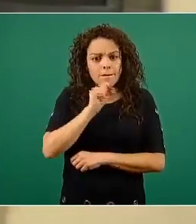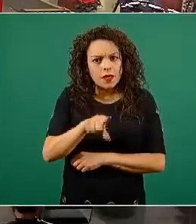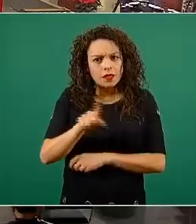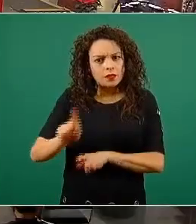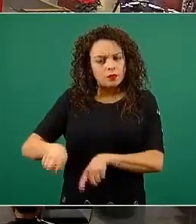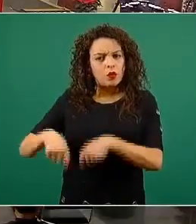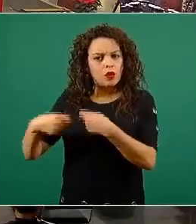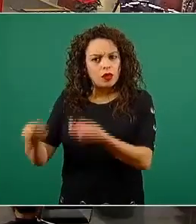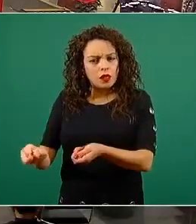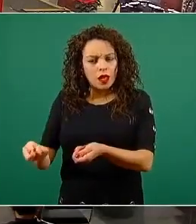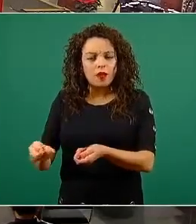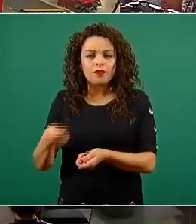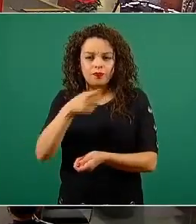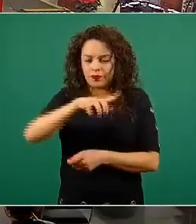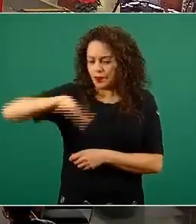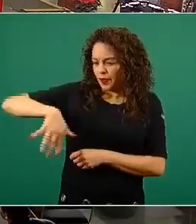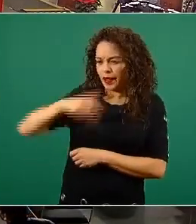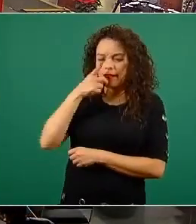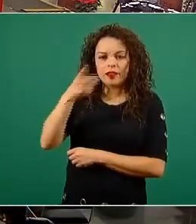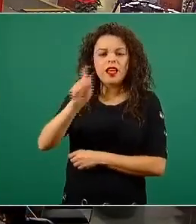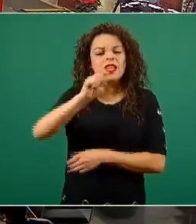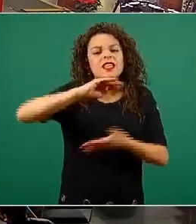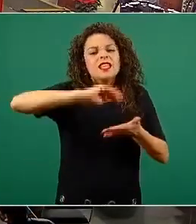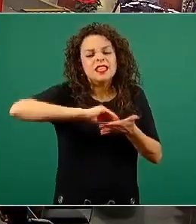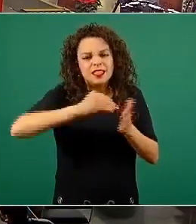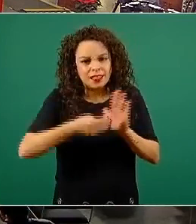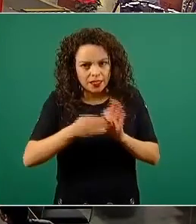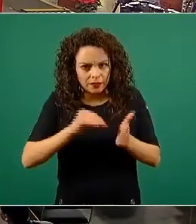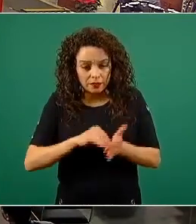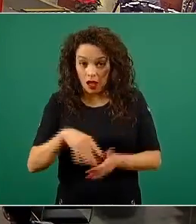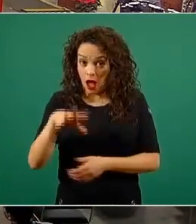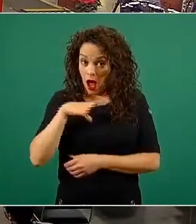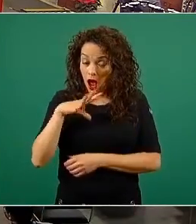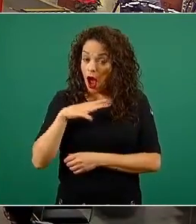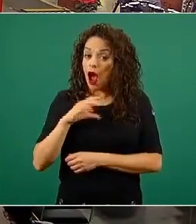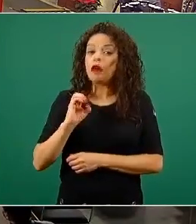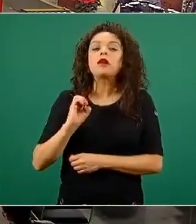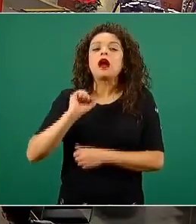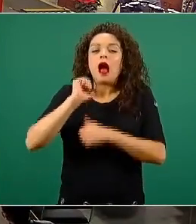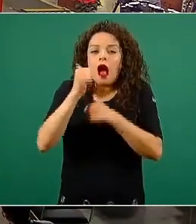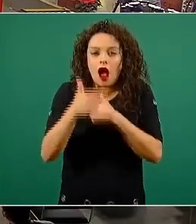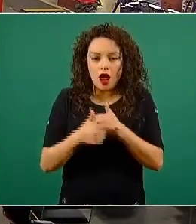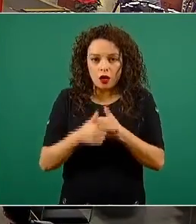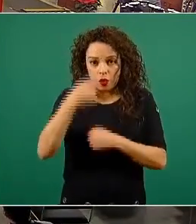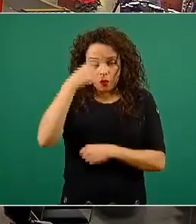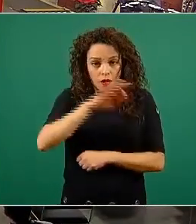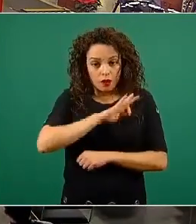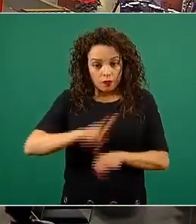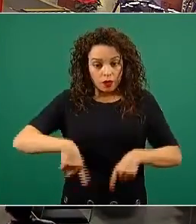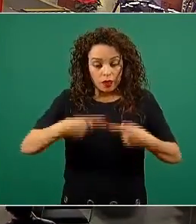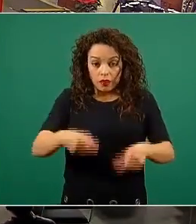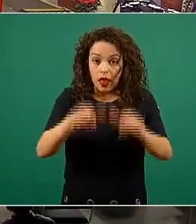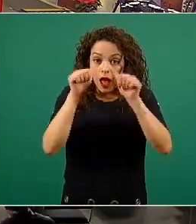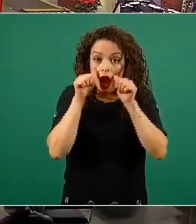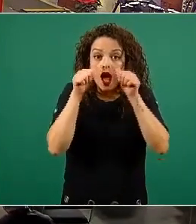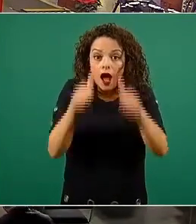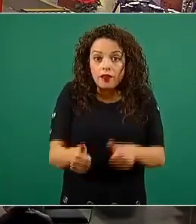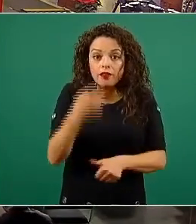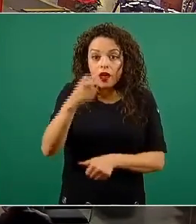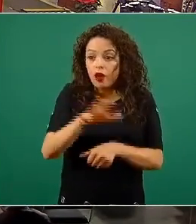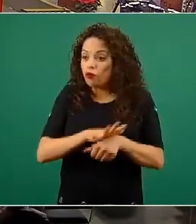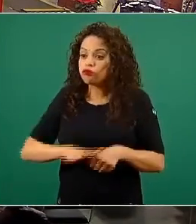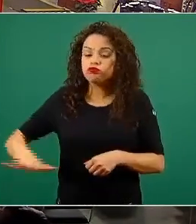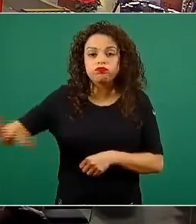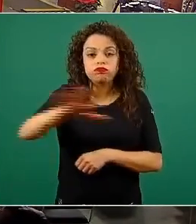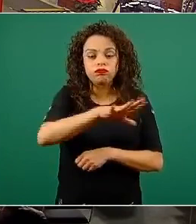de las estrategias, maestra Claudia, ¿hay alguna estrategia para atención de todos estos enfermeras y enfermeros